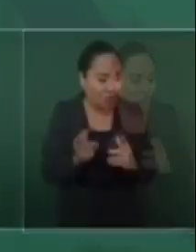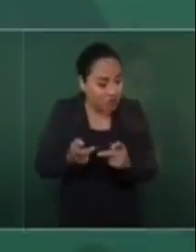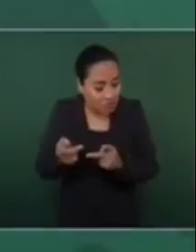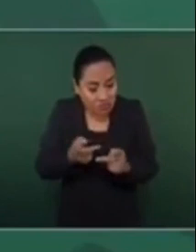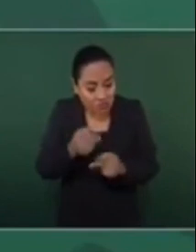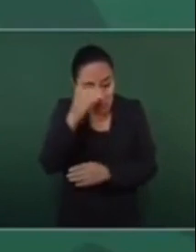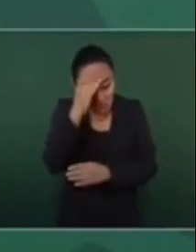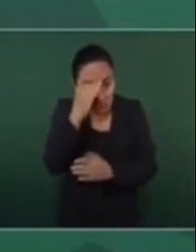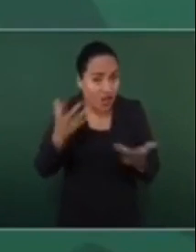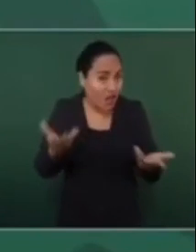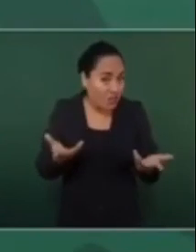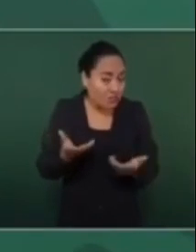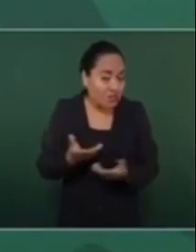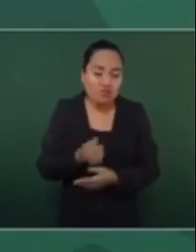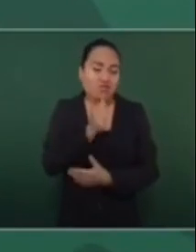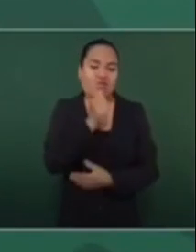pero